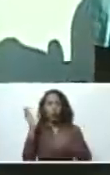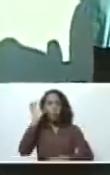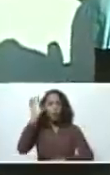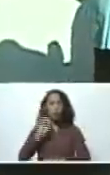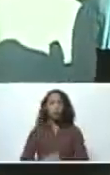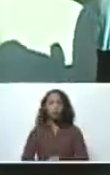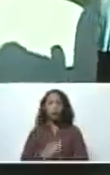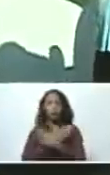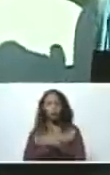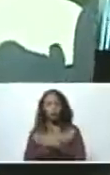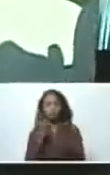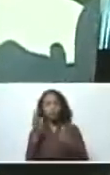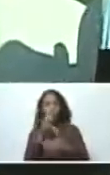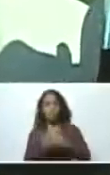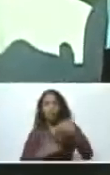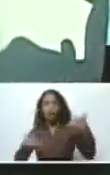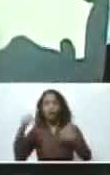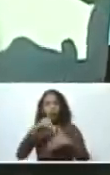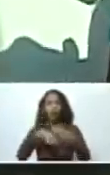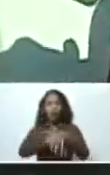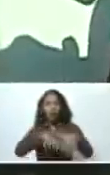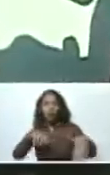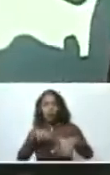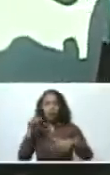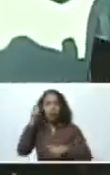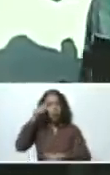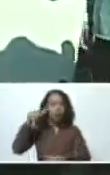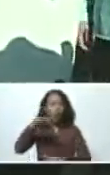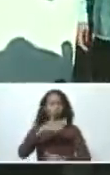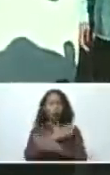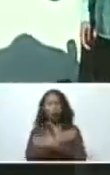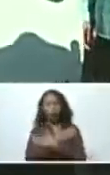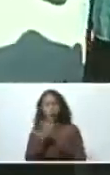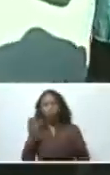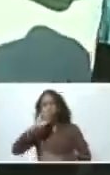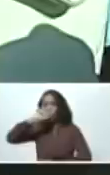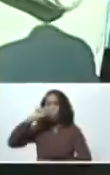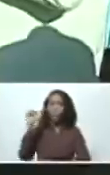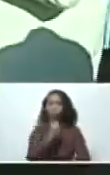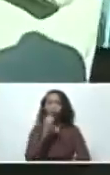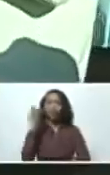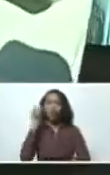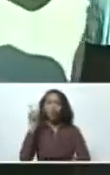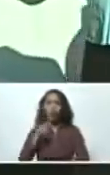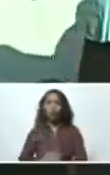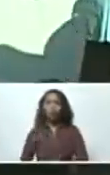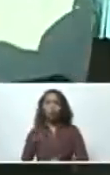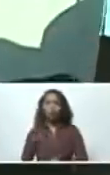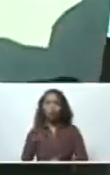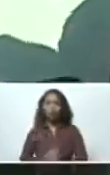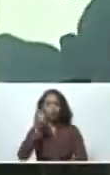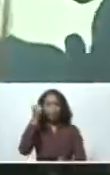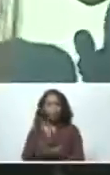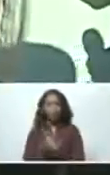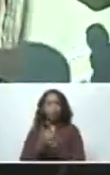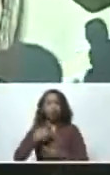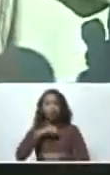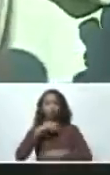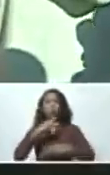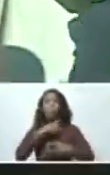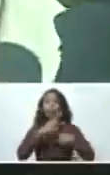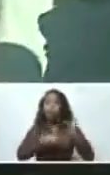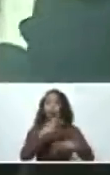al servicio de las mayorías, al servicio de un pueblo, al servicio de los que amamos a Venezuela. Amén, presidente. Estamos en pleno proceso de